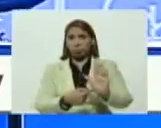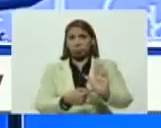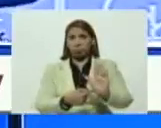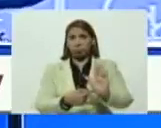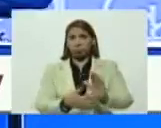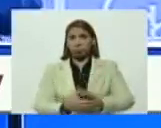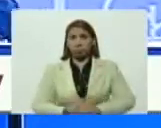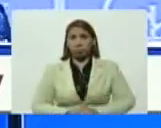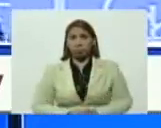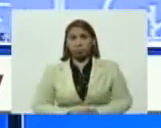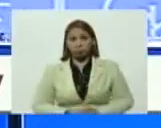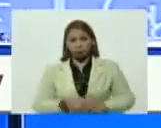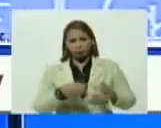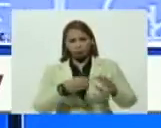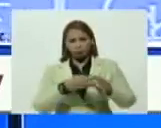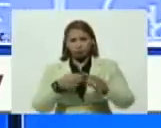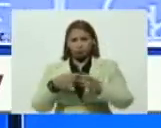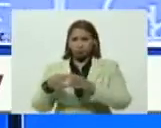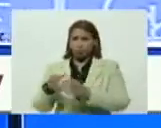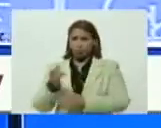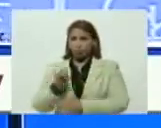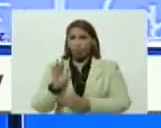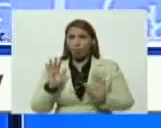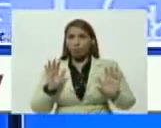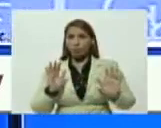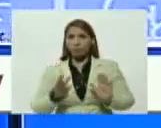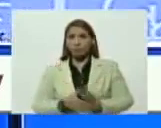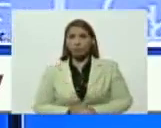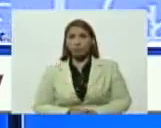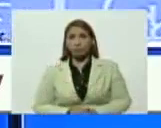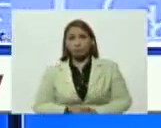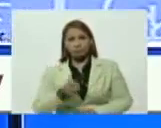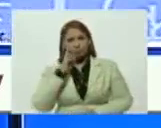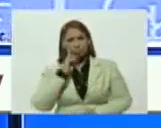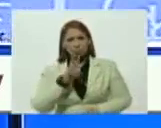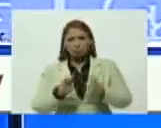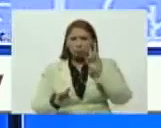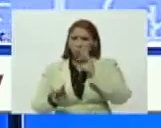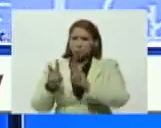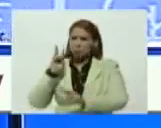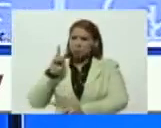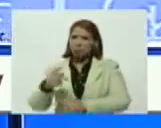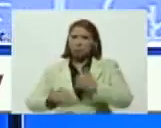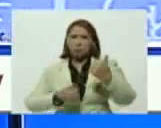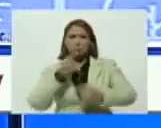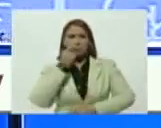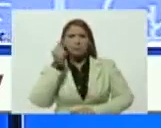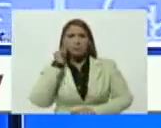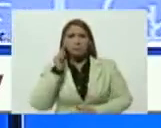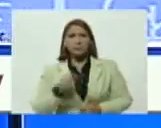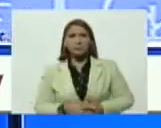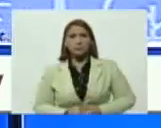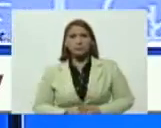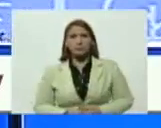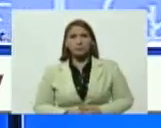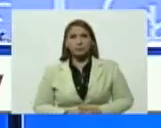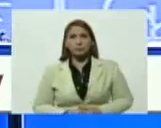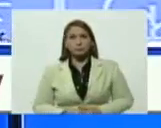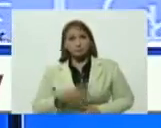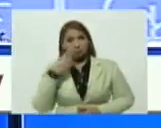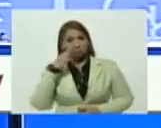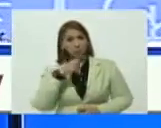entre este grupo aquí presente, veo varios candidatos y candidatas. Por aquí